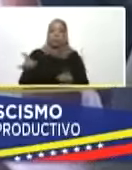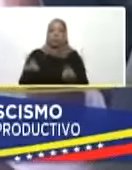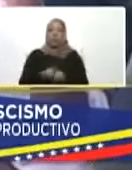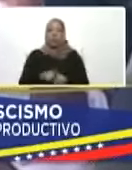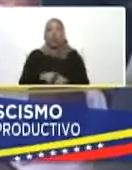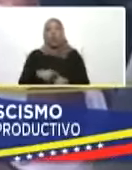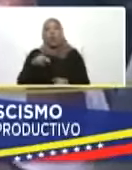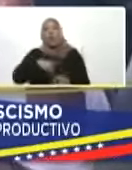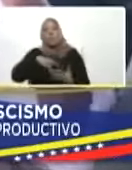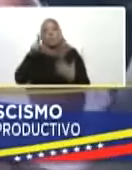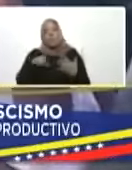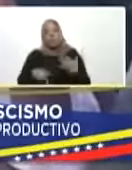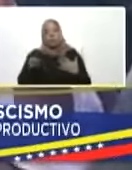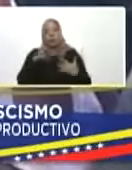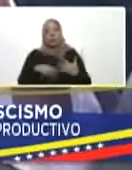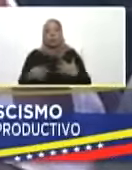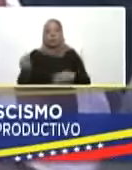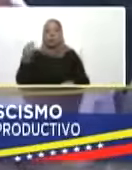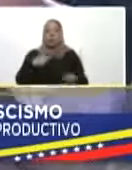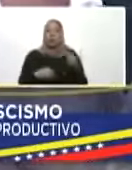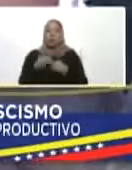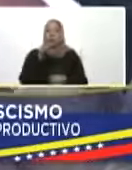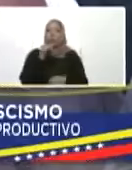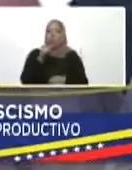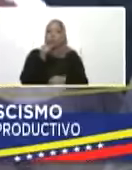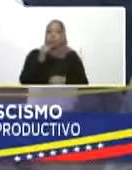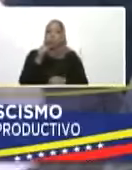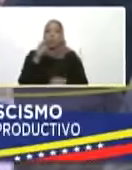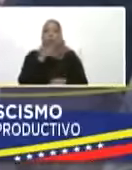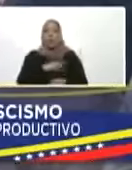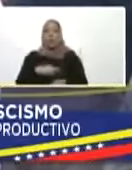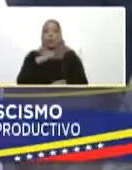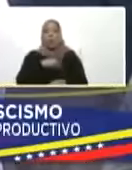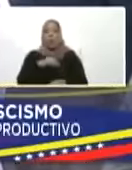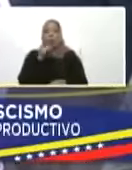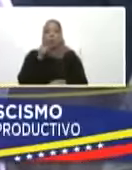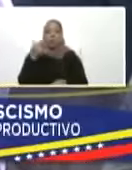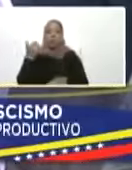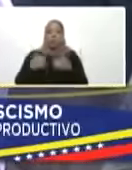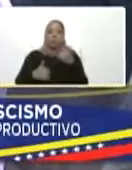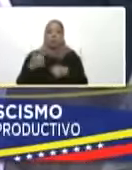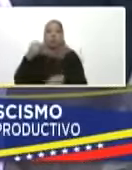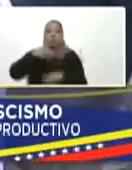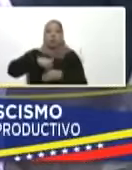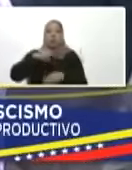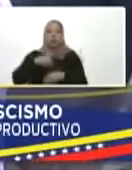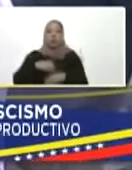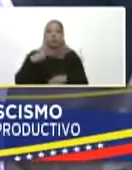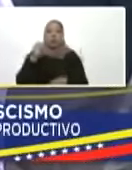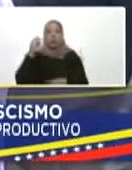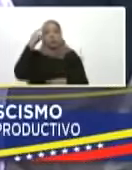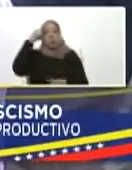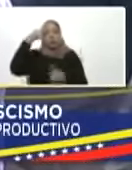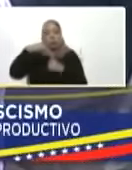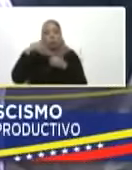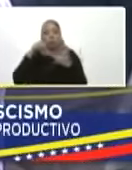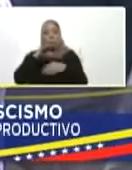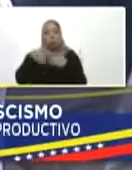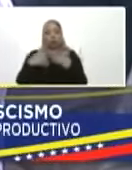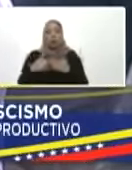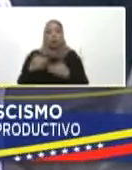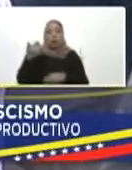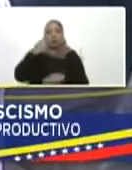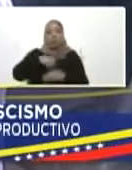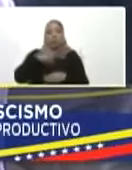los grandes protagonistas para superar las tormentas, en esta batalla electoral también tienen que ser los grandes protagonistas. Así que tienen que ser un